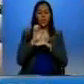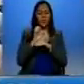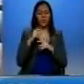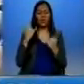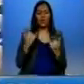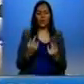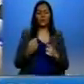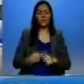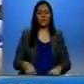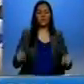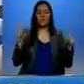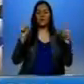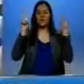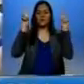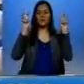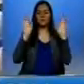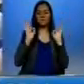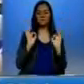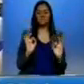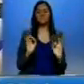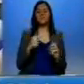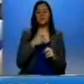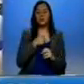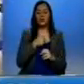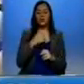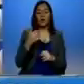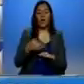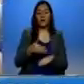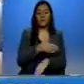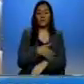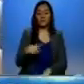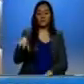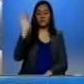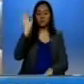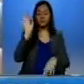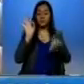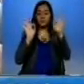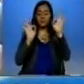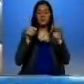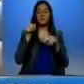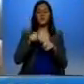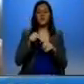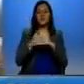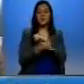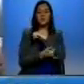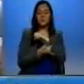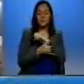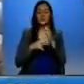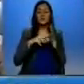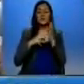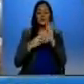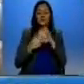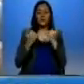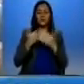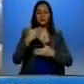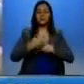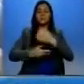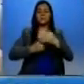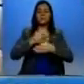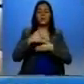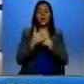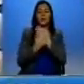distinta de la que nosotros encontramos al país. Y seguiremos construyendo. Hemos aprovechado muy